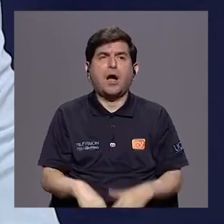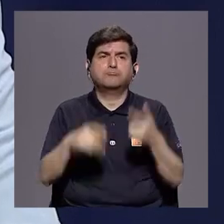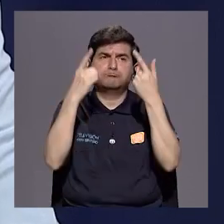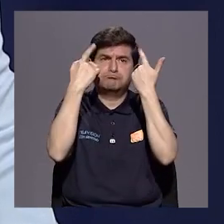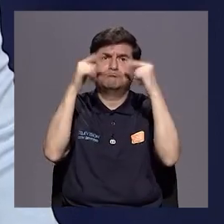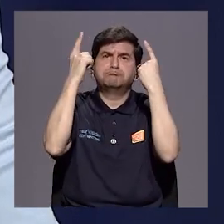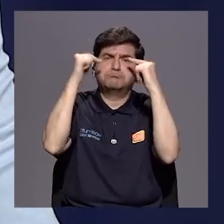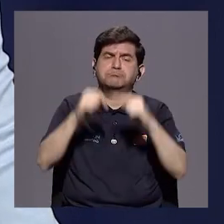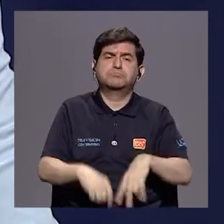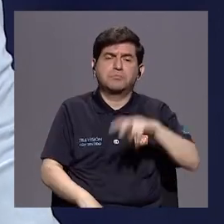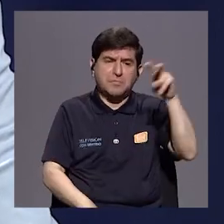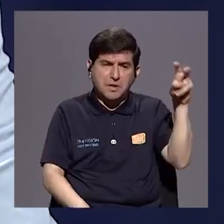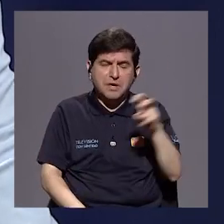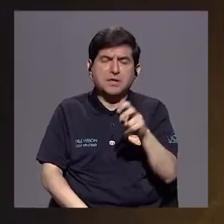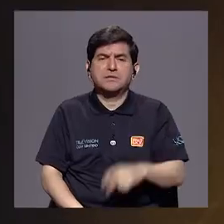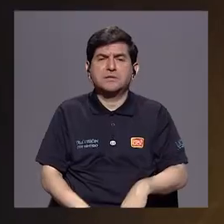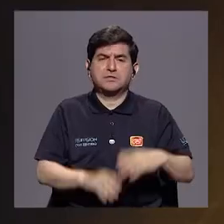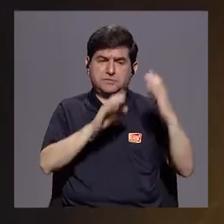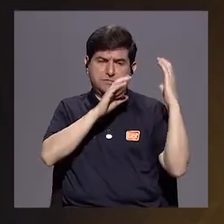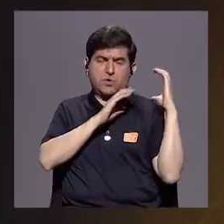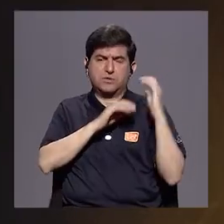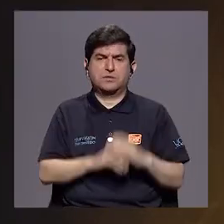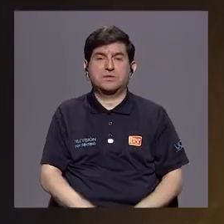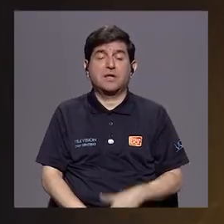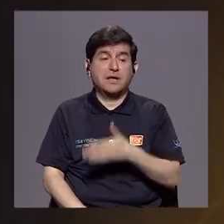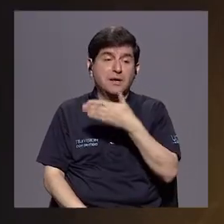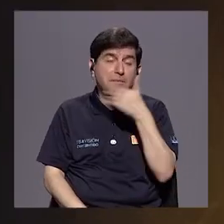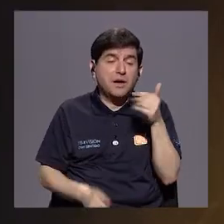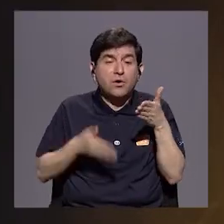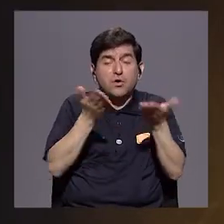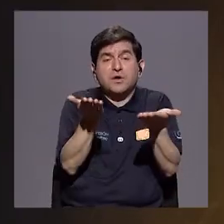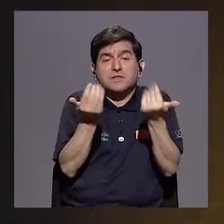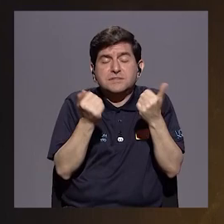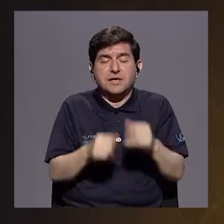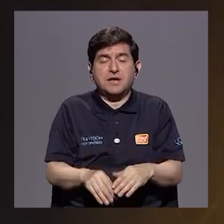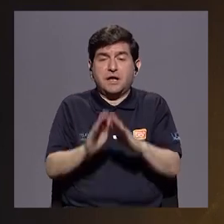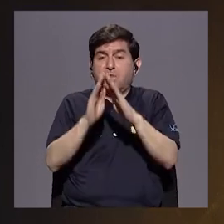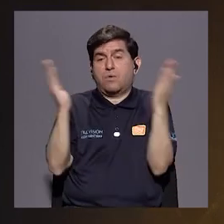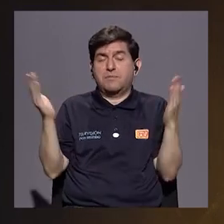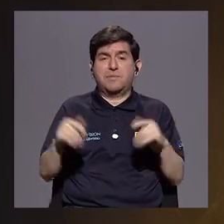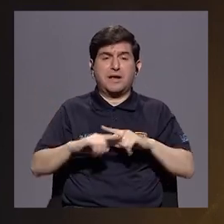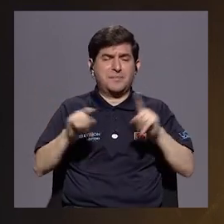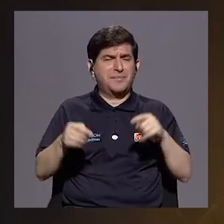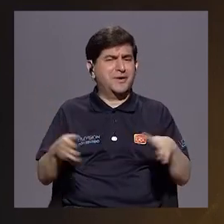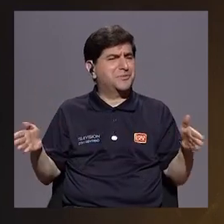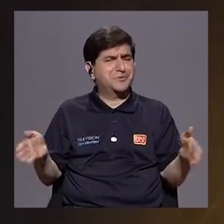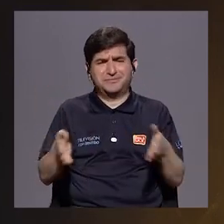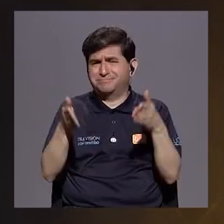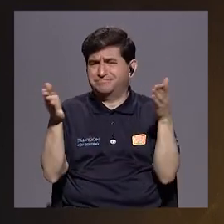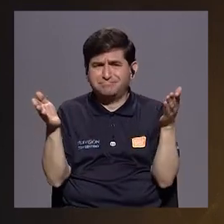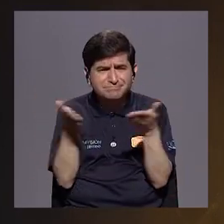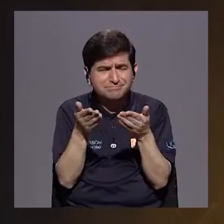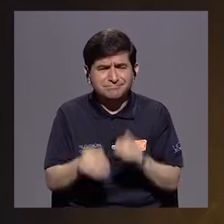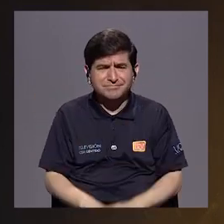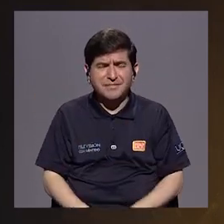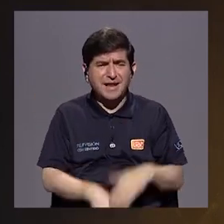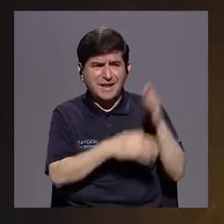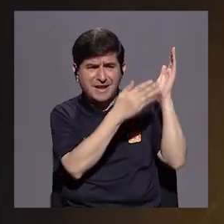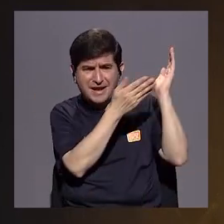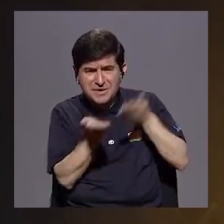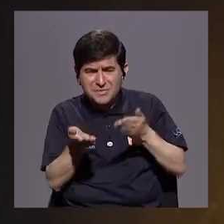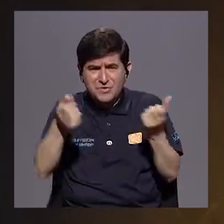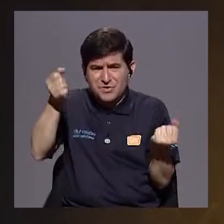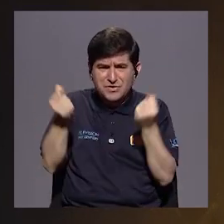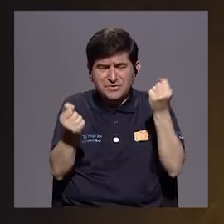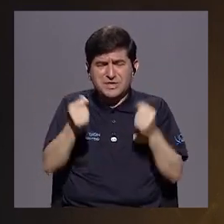más eficiente para el transporte oral queremos mejores carreteras ampliar las carreteras eso no incentiva la importación